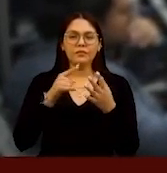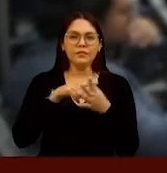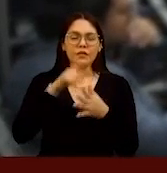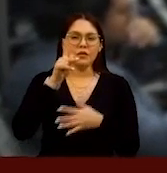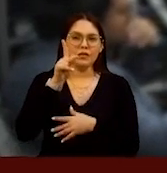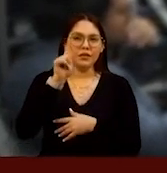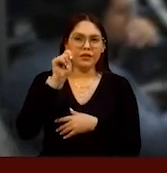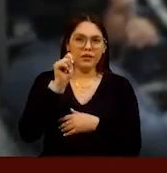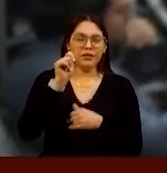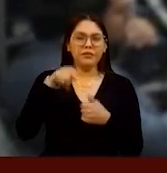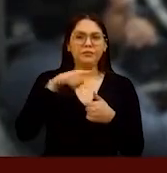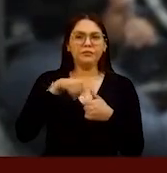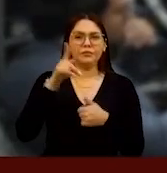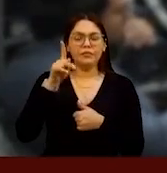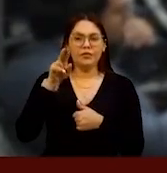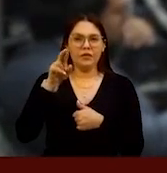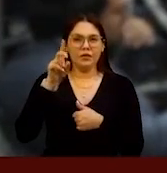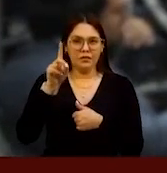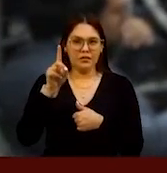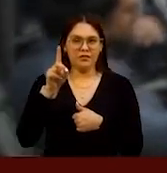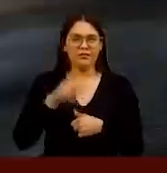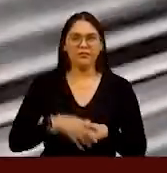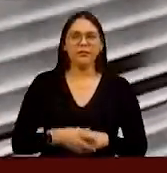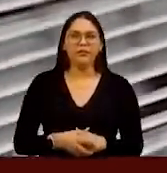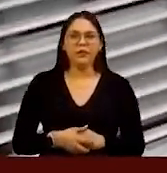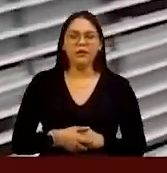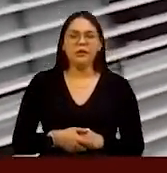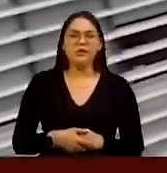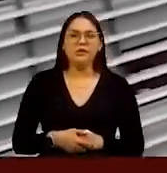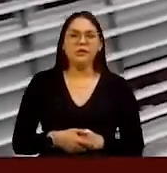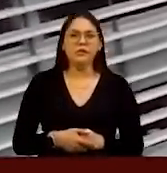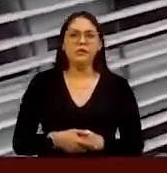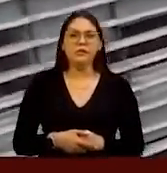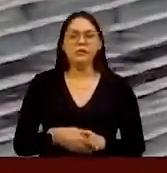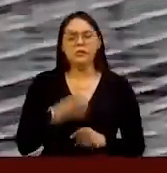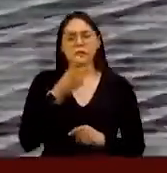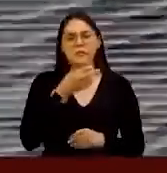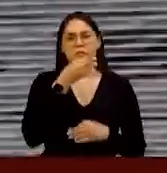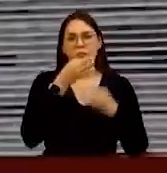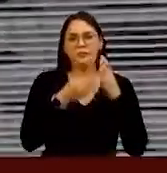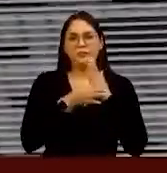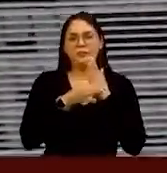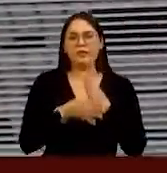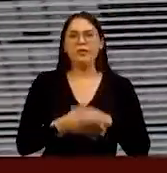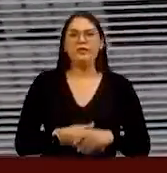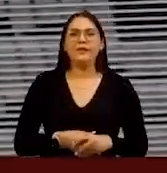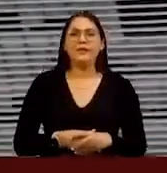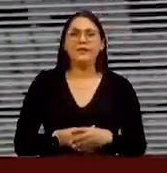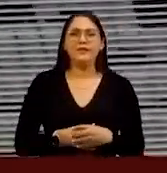del Trabajo y PRD, respectivamente. Para Noticias del Congreso, Elizabeth Robles.